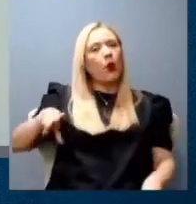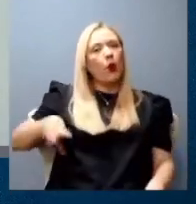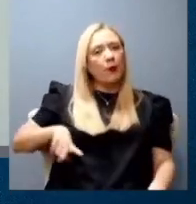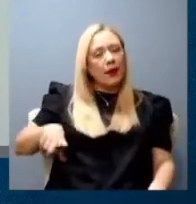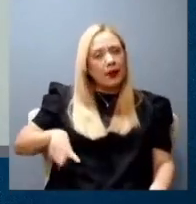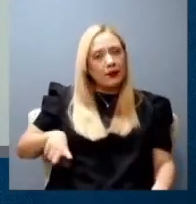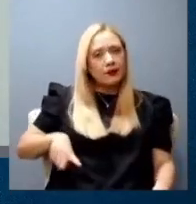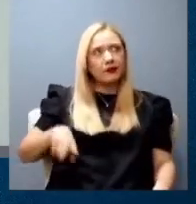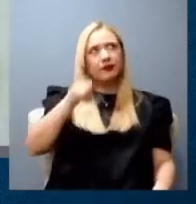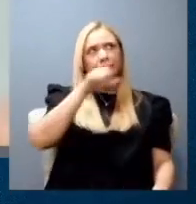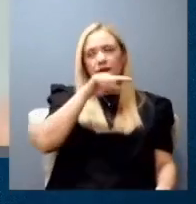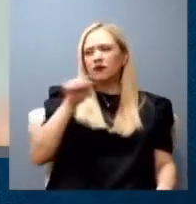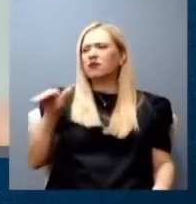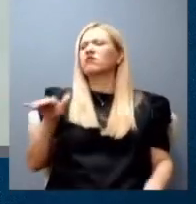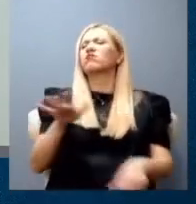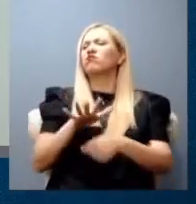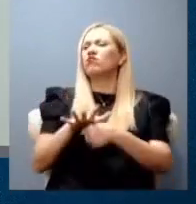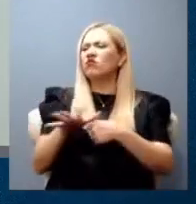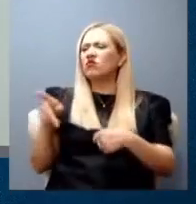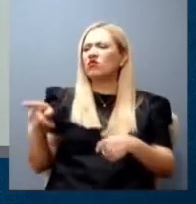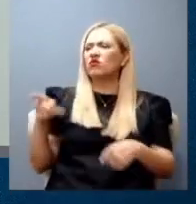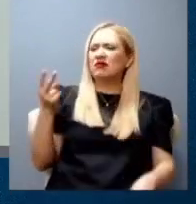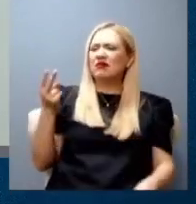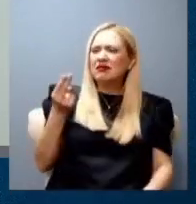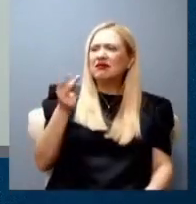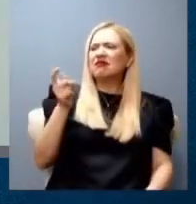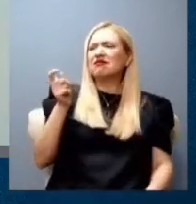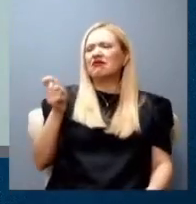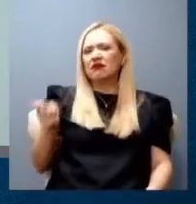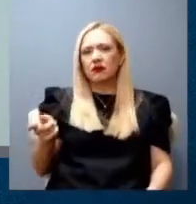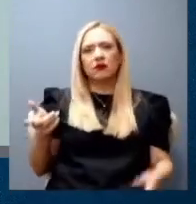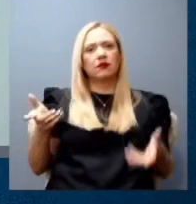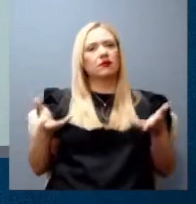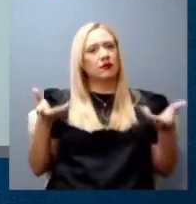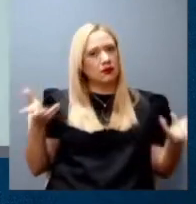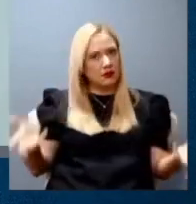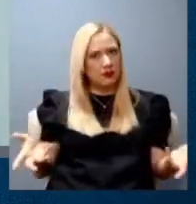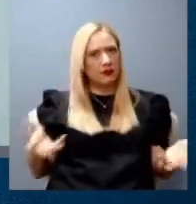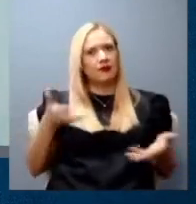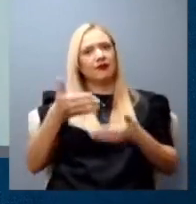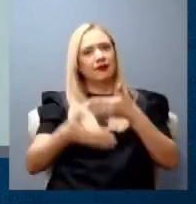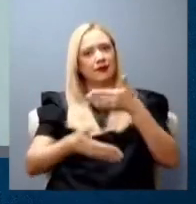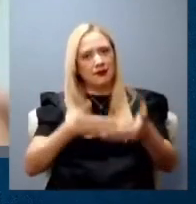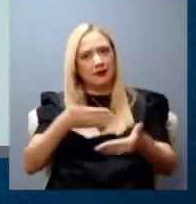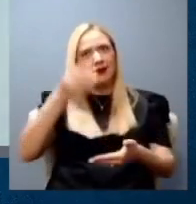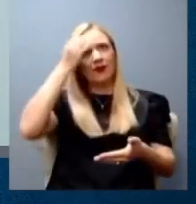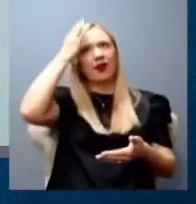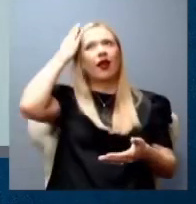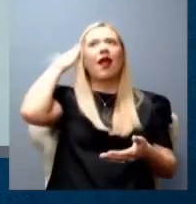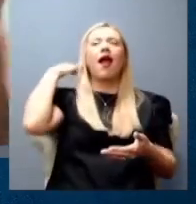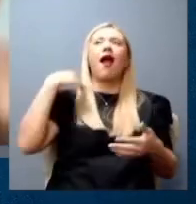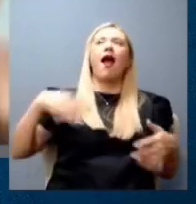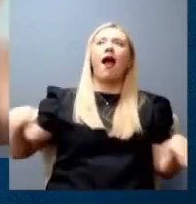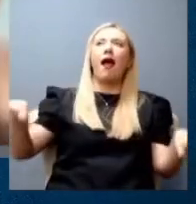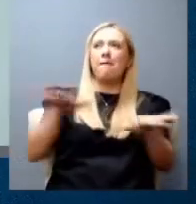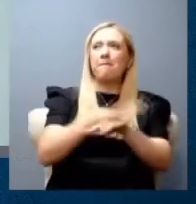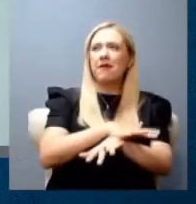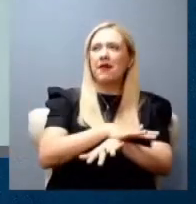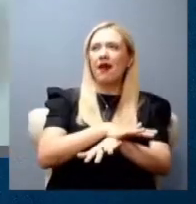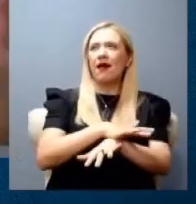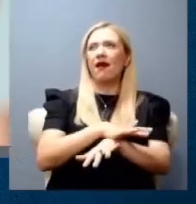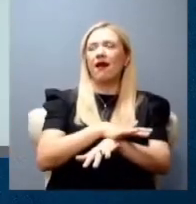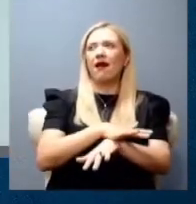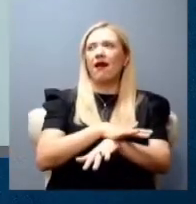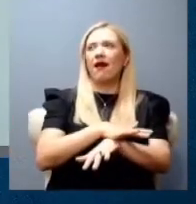las necesidades. Estos procesos de transicionalidad política, estos procesos de cambiar un poco